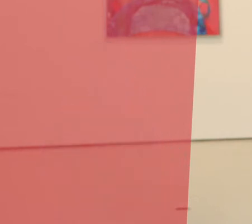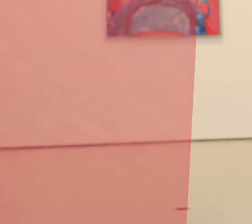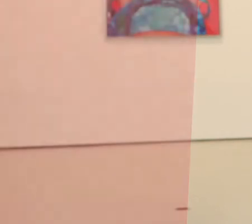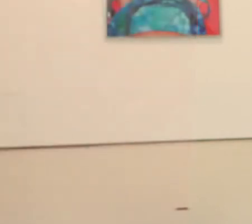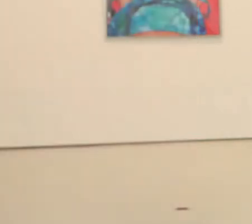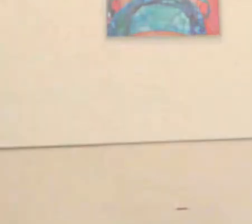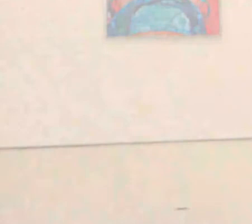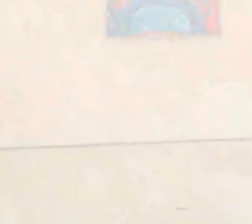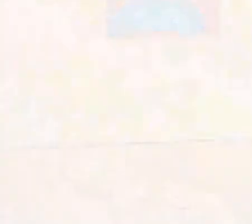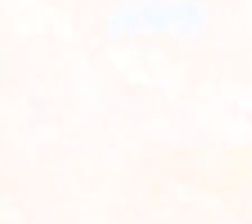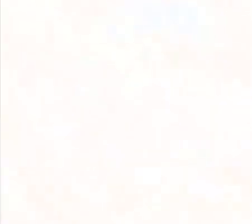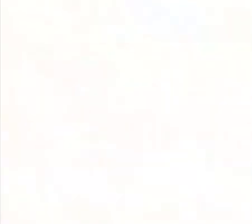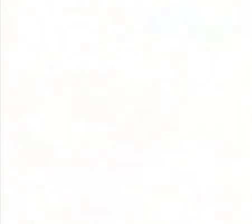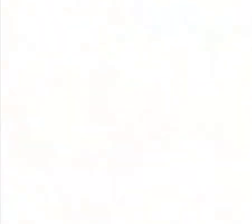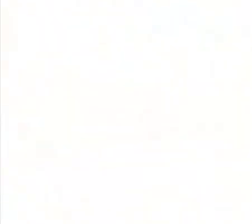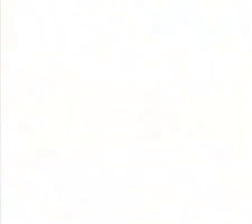y les doy eternidad.